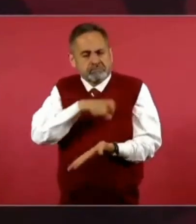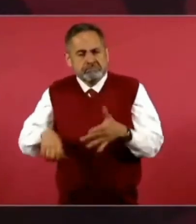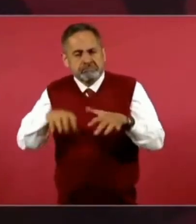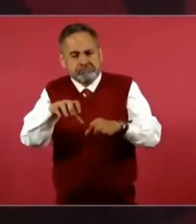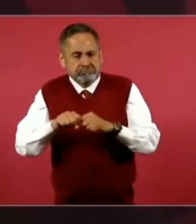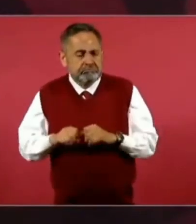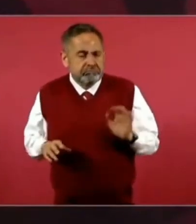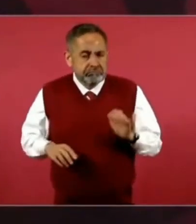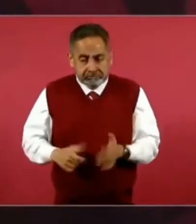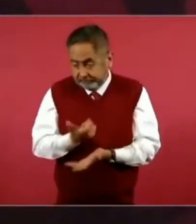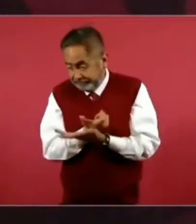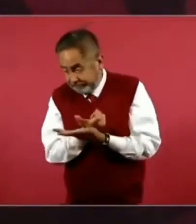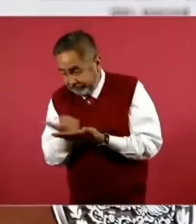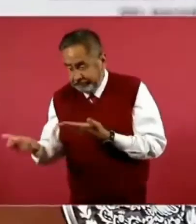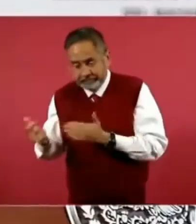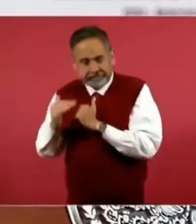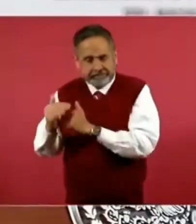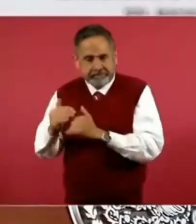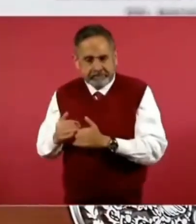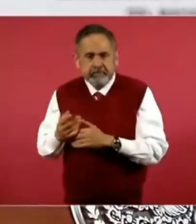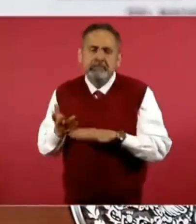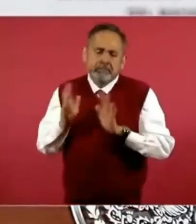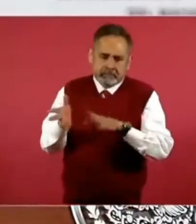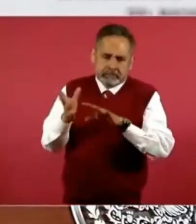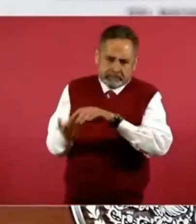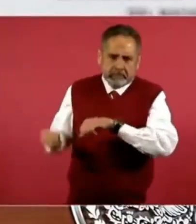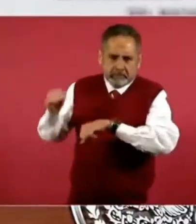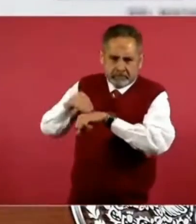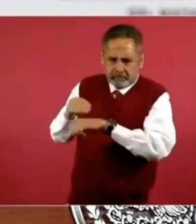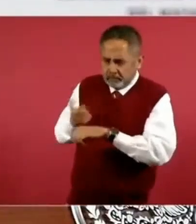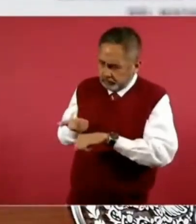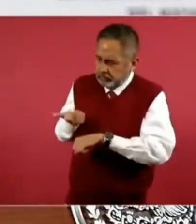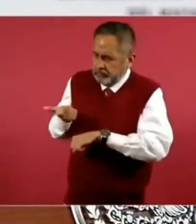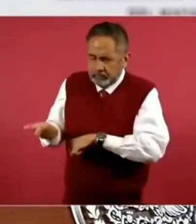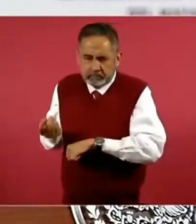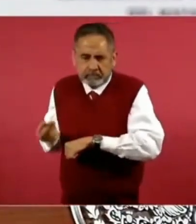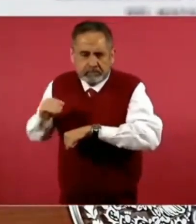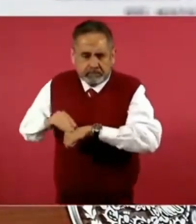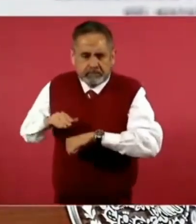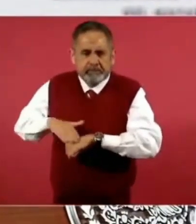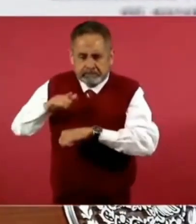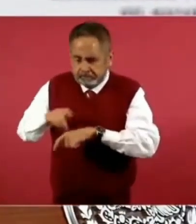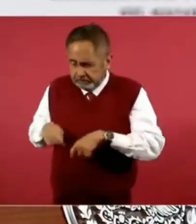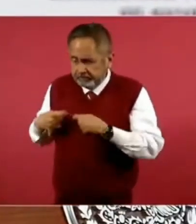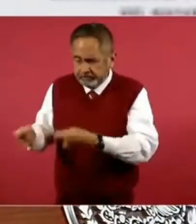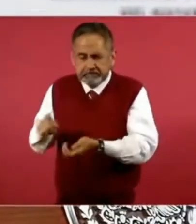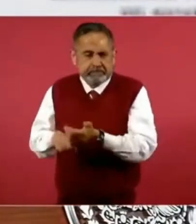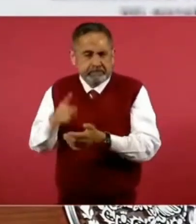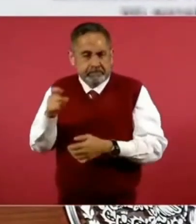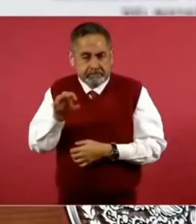Salario mínimo ahora, aun cuando lo hemos aumentado